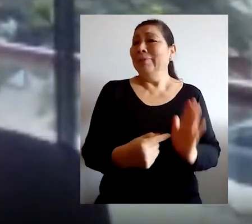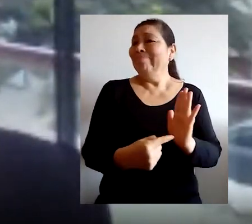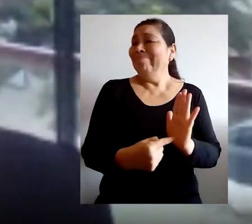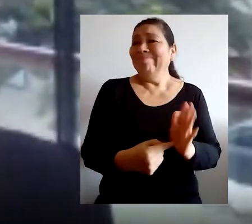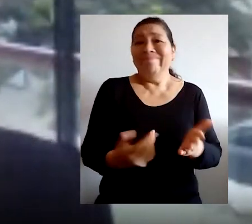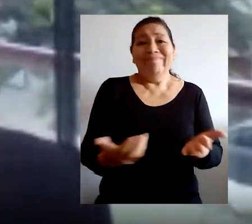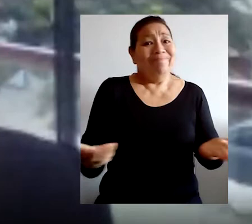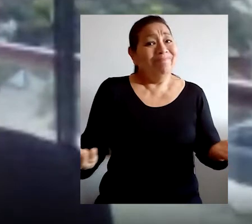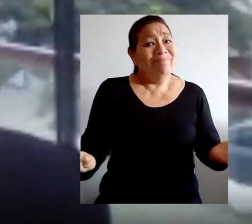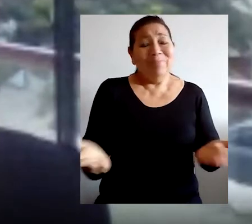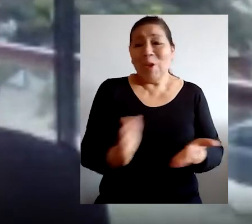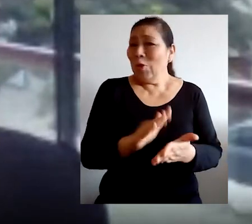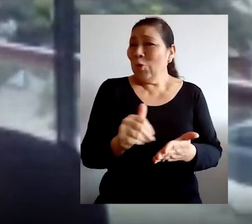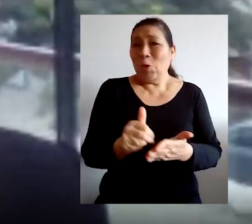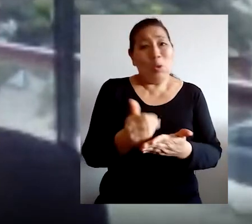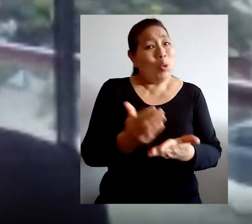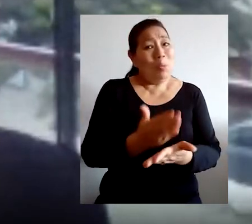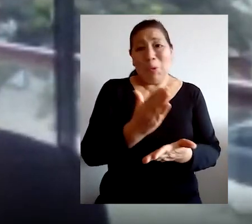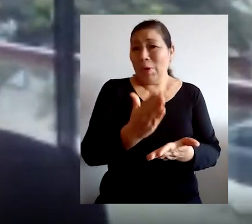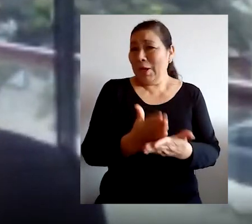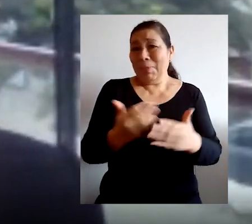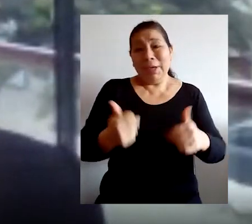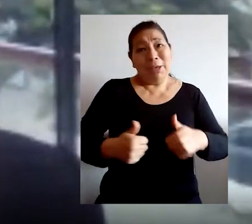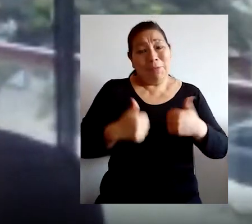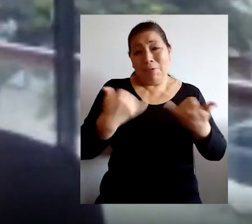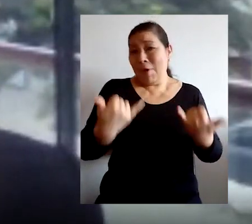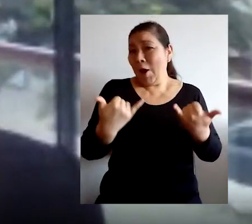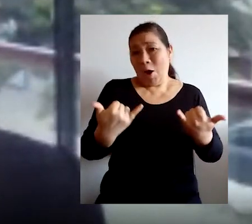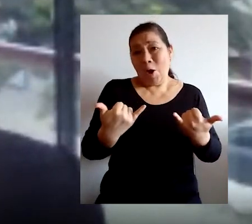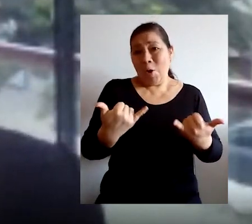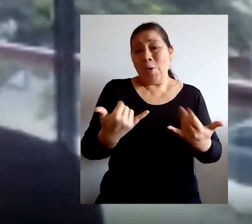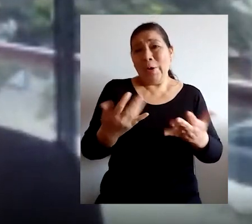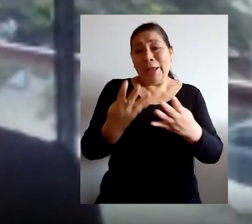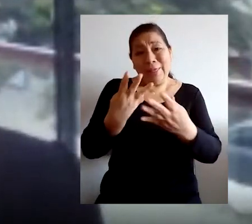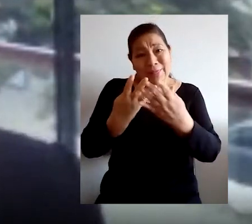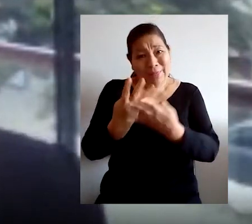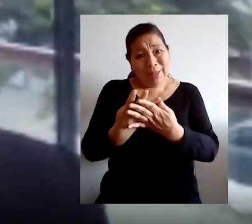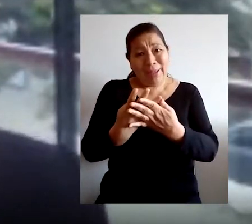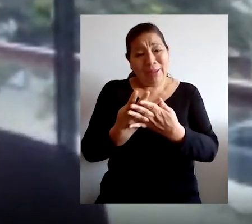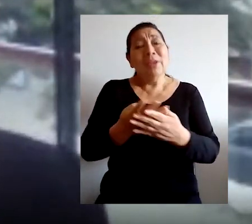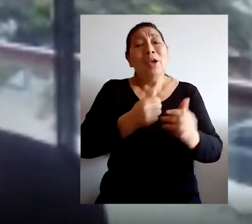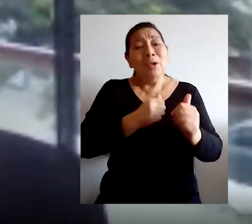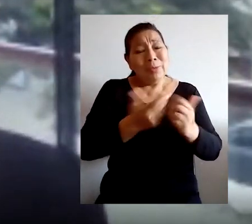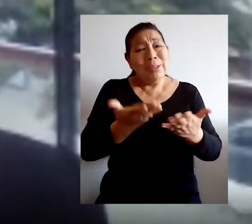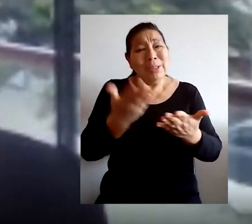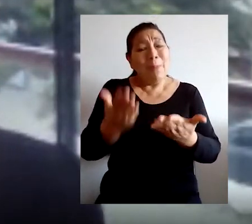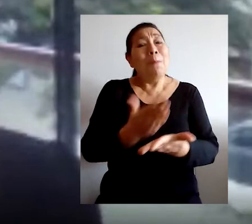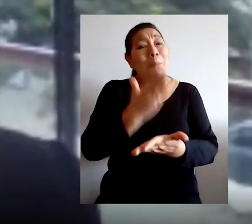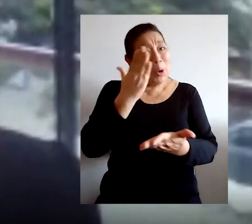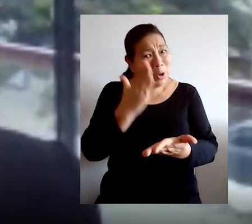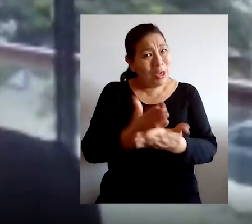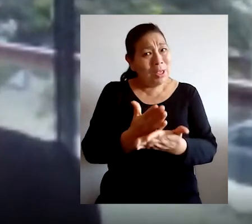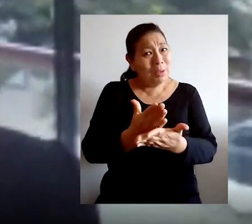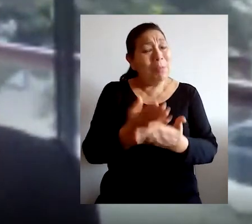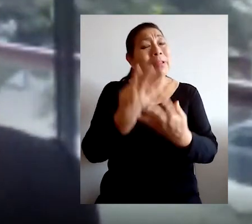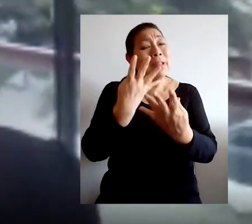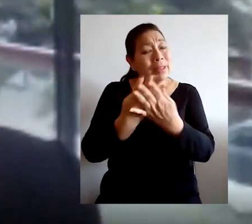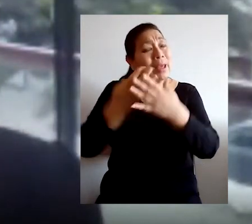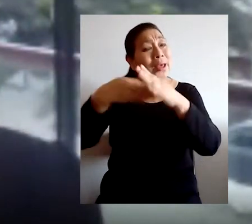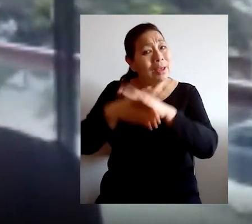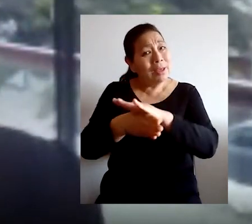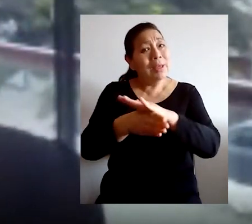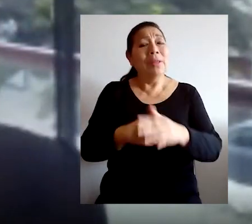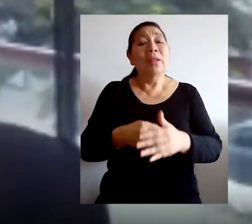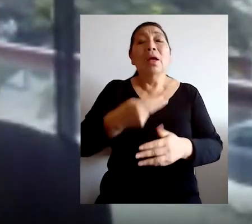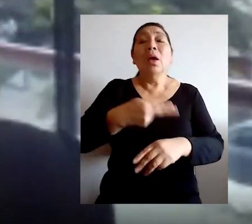expuesto a todos los problemas que estamos viviendo en estos tiempos en el penal. Y ha sido víctima de este problema y está en el penal de